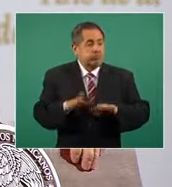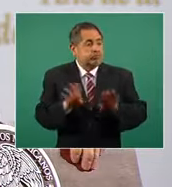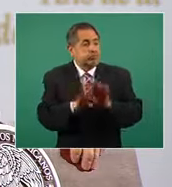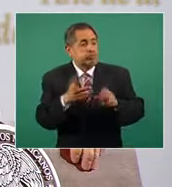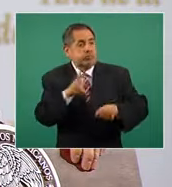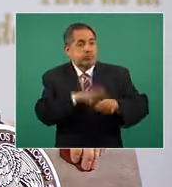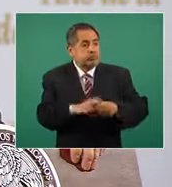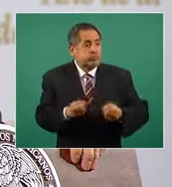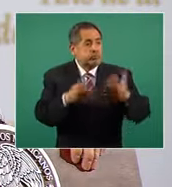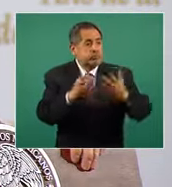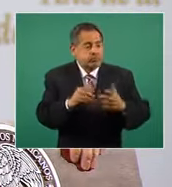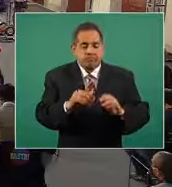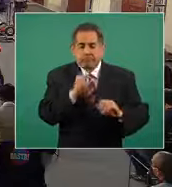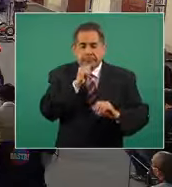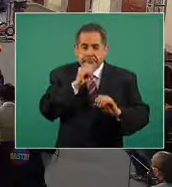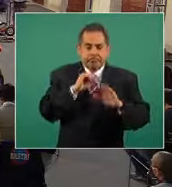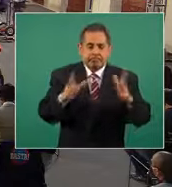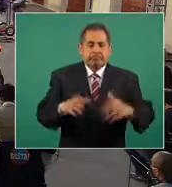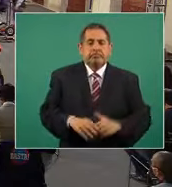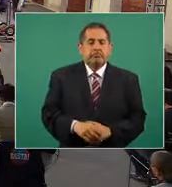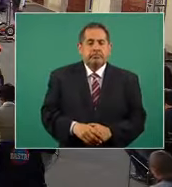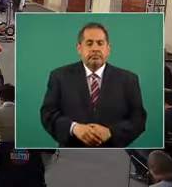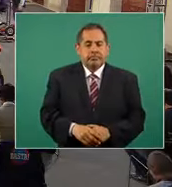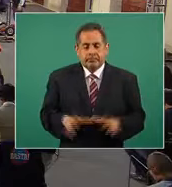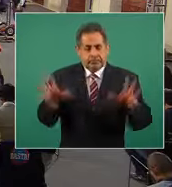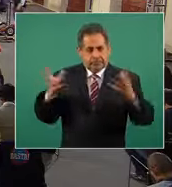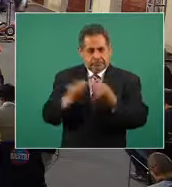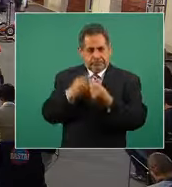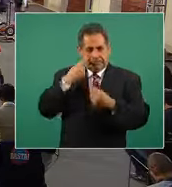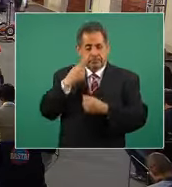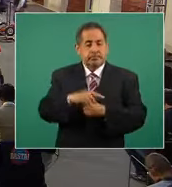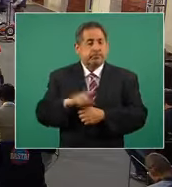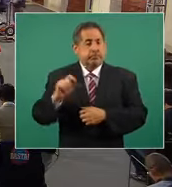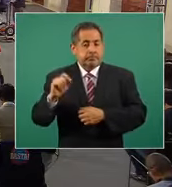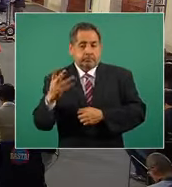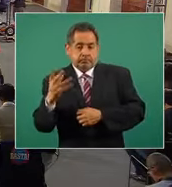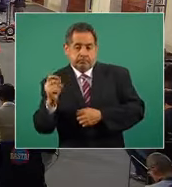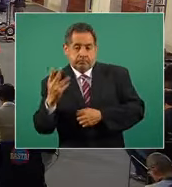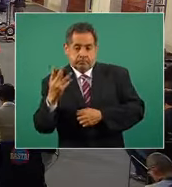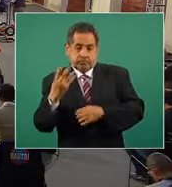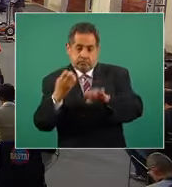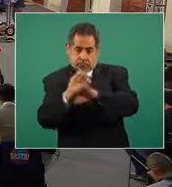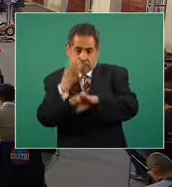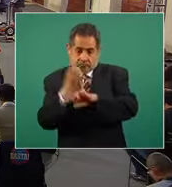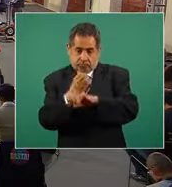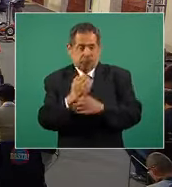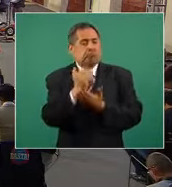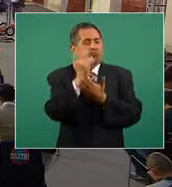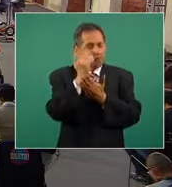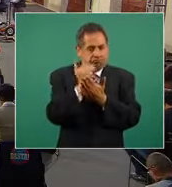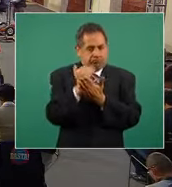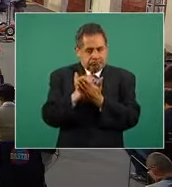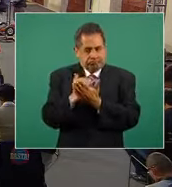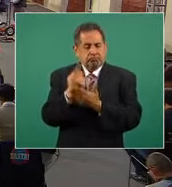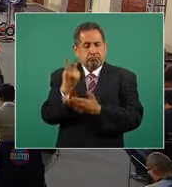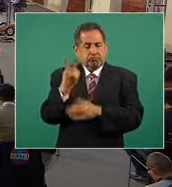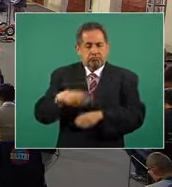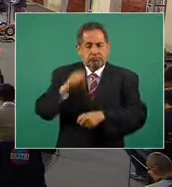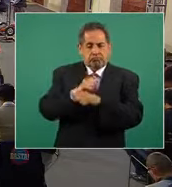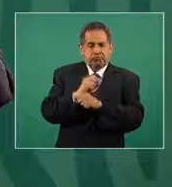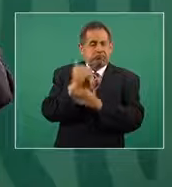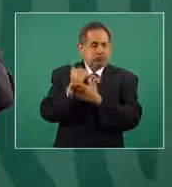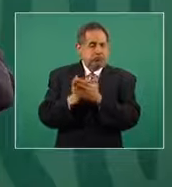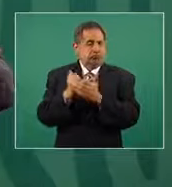ocupación hospitalaria. En resumen, 24 entidades federativas tienen una reducción de al menos 2 semanas